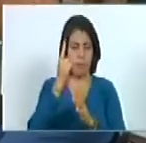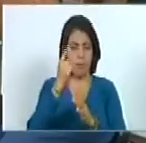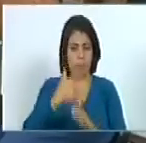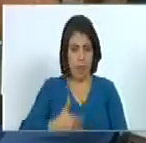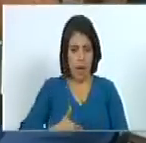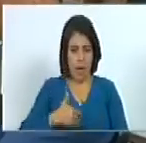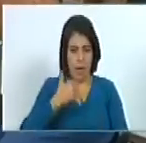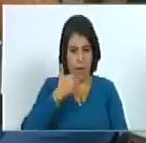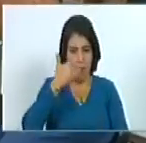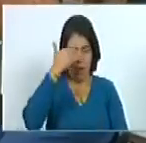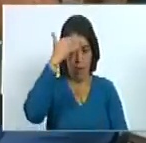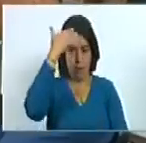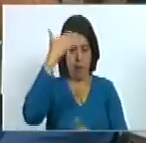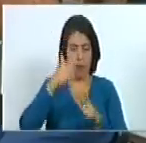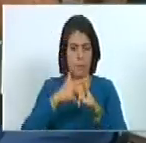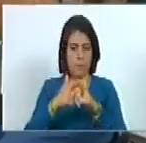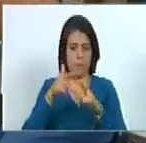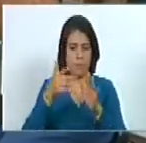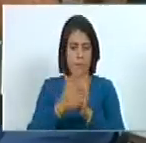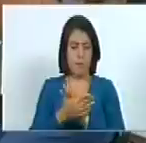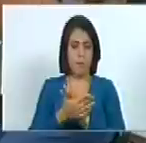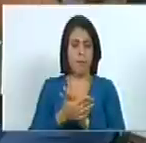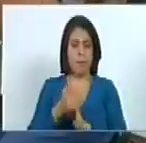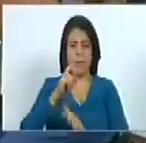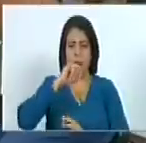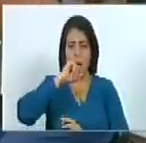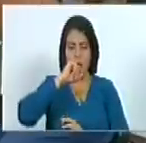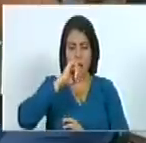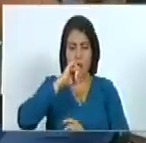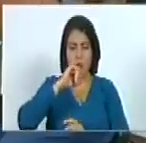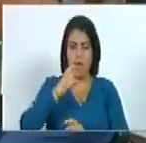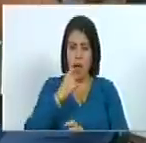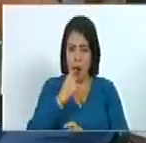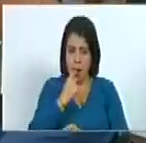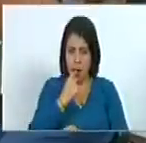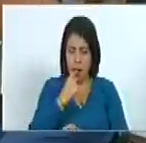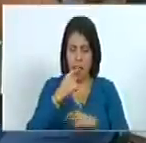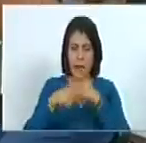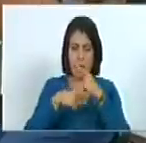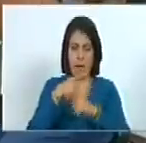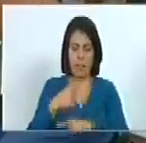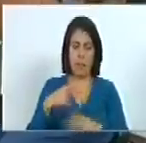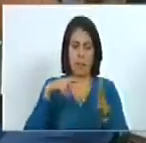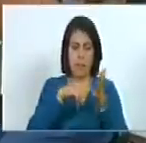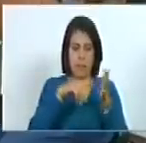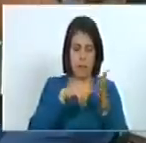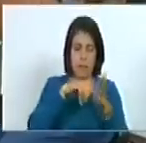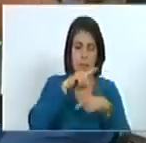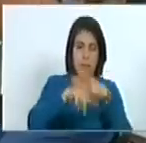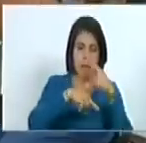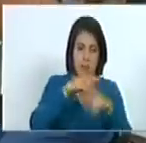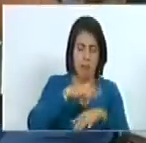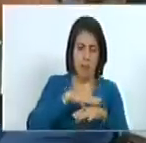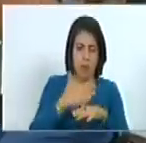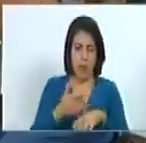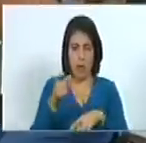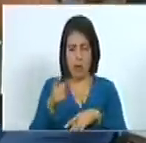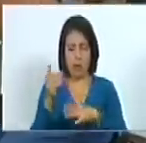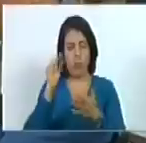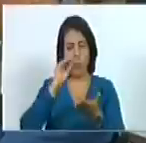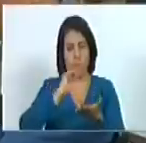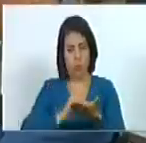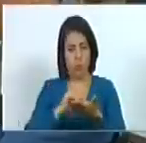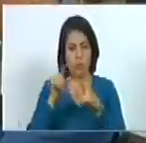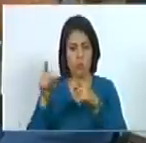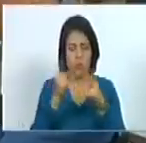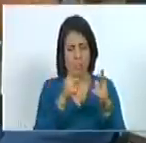detengo en estos dos, en Libia primero y después en Siria, poco tiempo después,